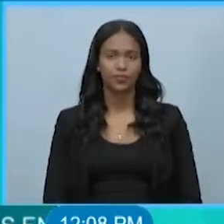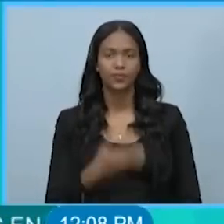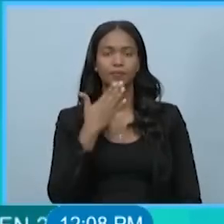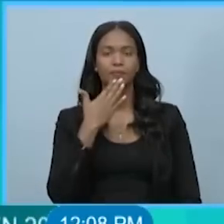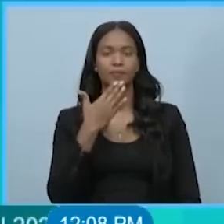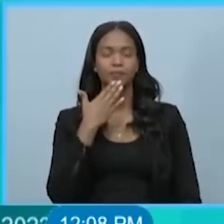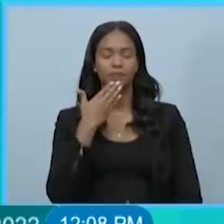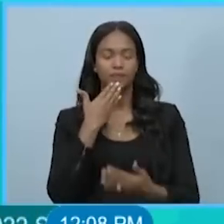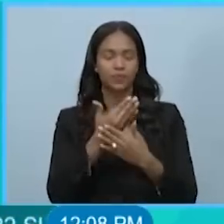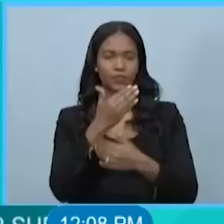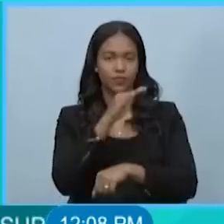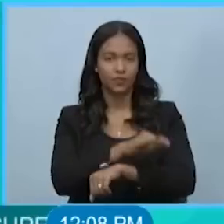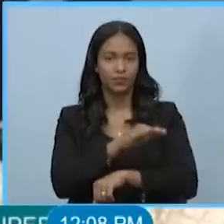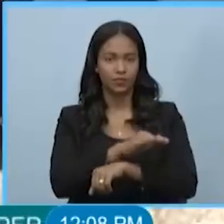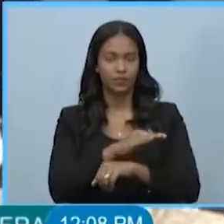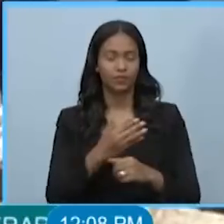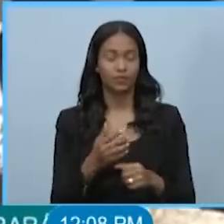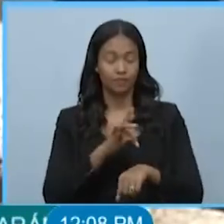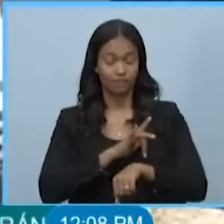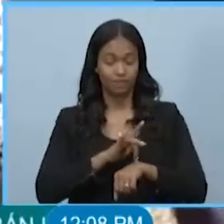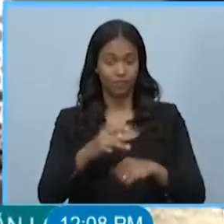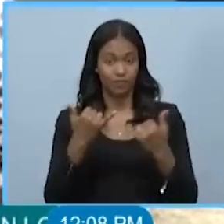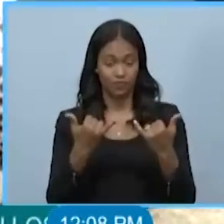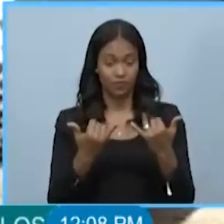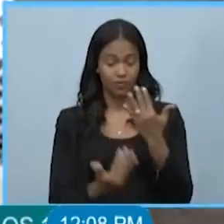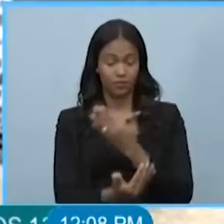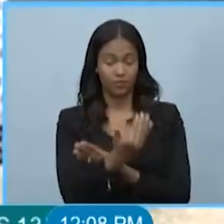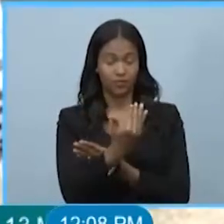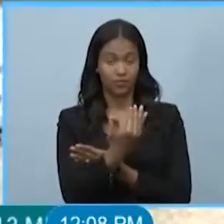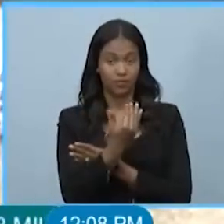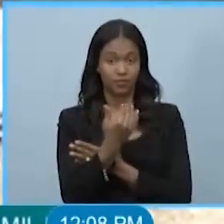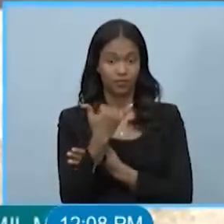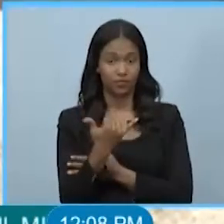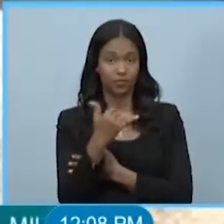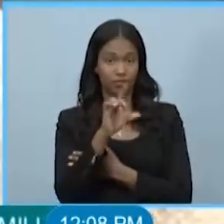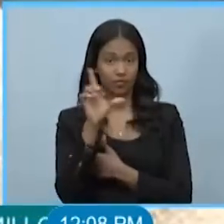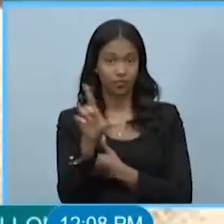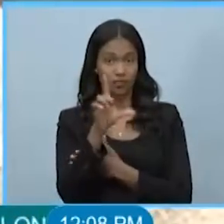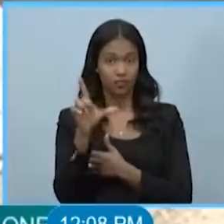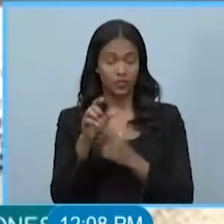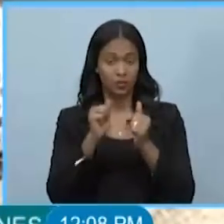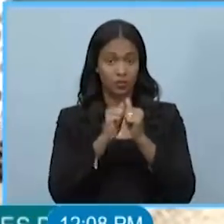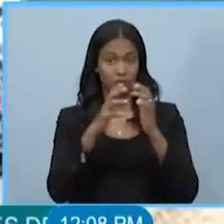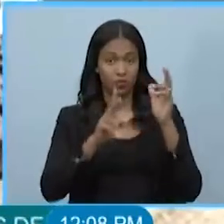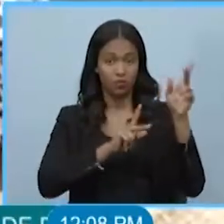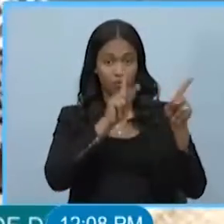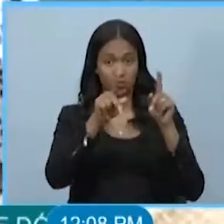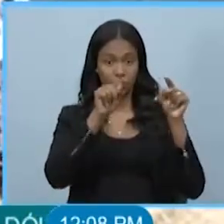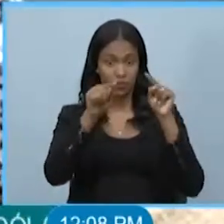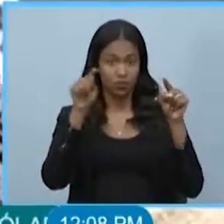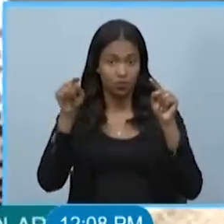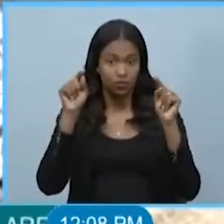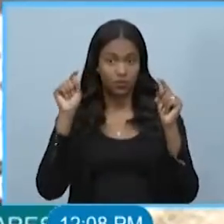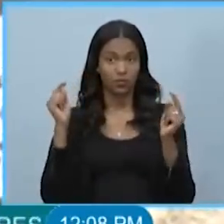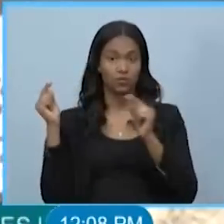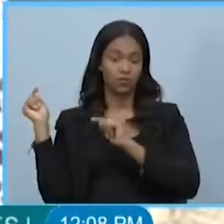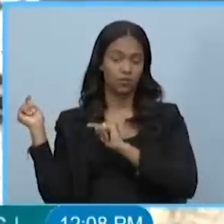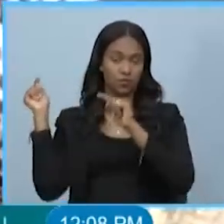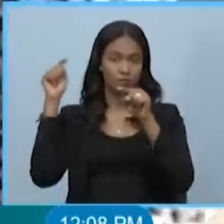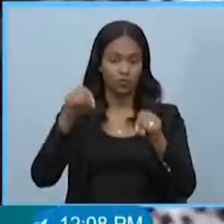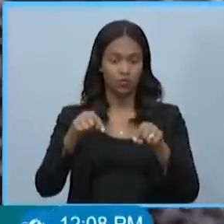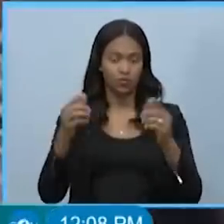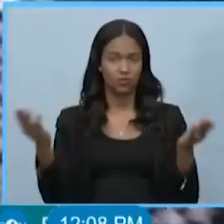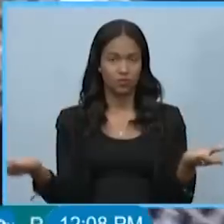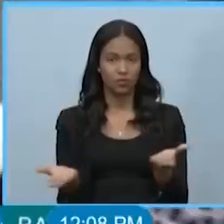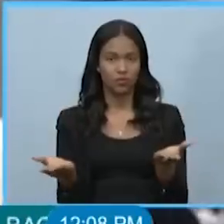Gracias, Alex. Muy buenas tardes. Desde tempranas horas de la mañana de este lunes, decenas de personas acuden aquí a esta que